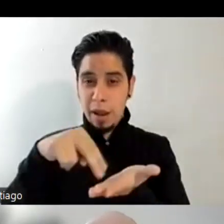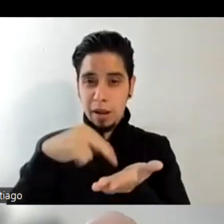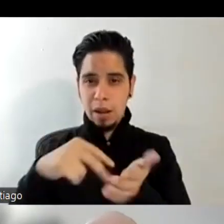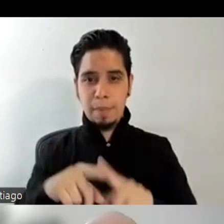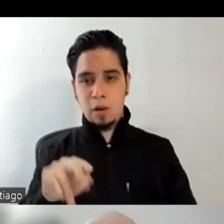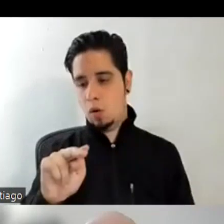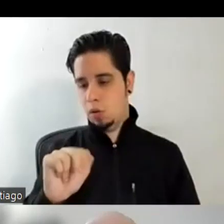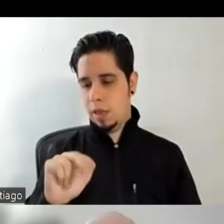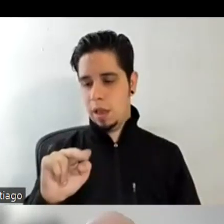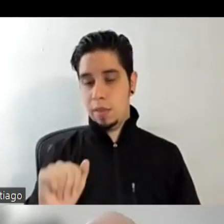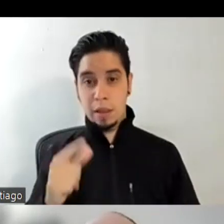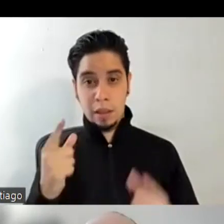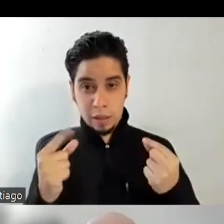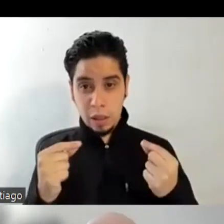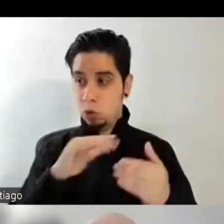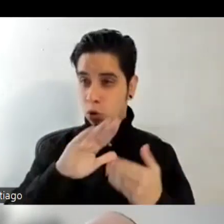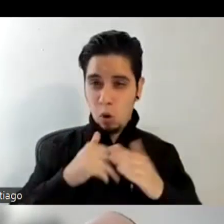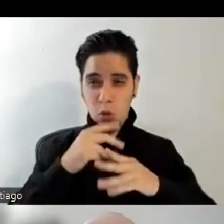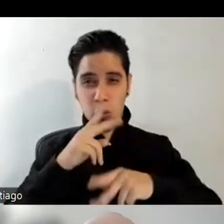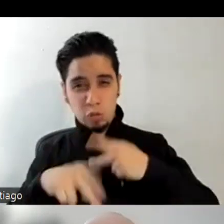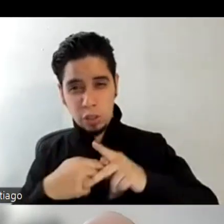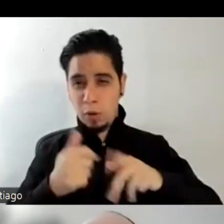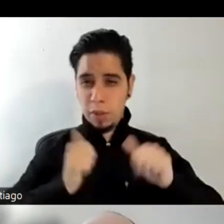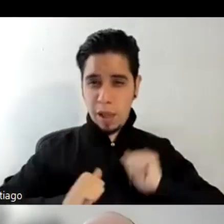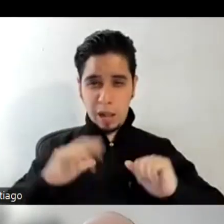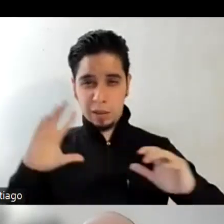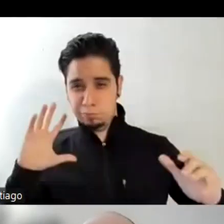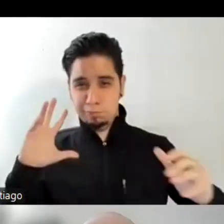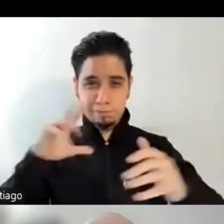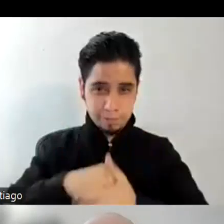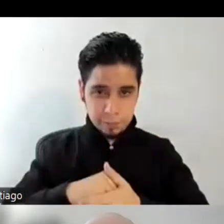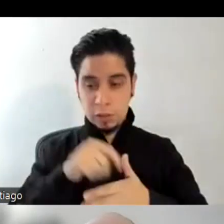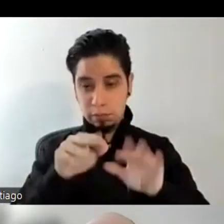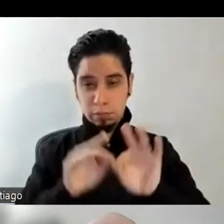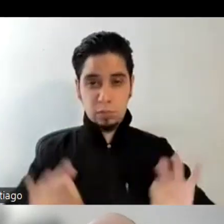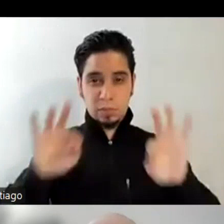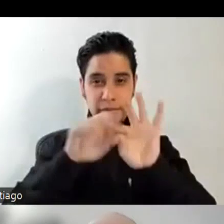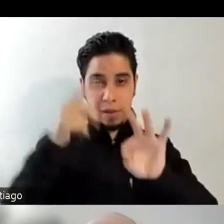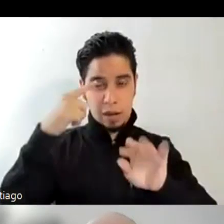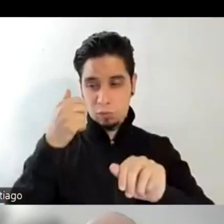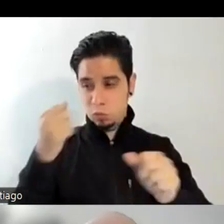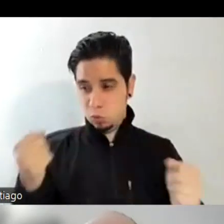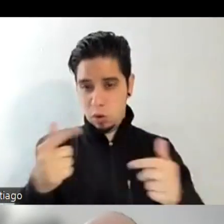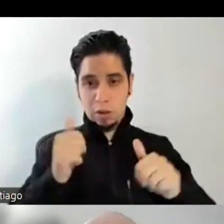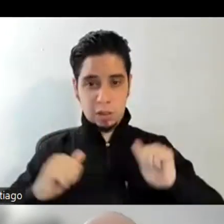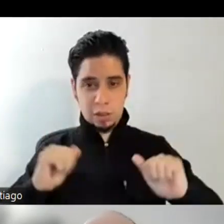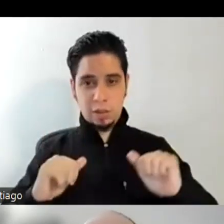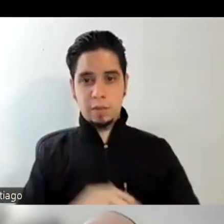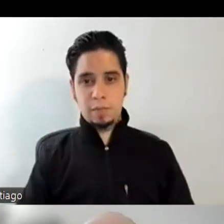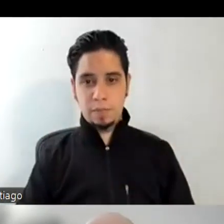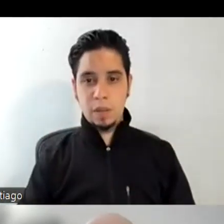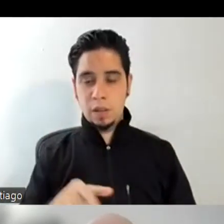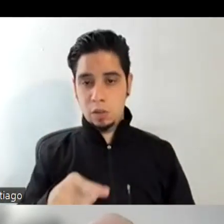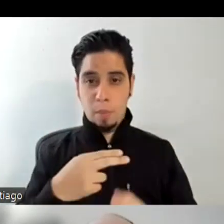siempre integraba todas las artes, porque esa era parte del desarrollo integral del artista. Así que allí, como parte del entrenamiento, se llamaba Ballet Teatro